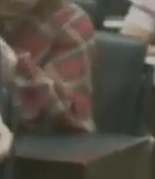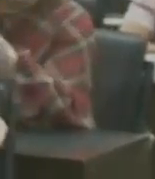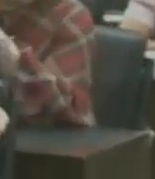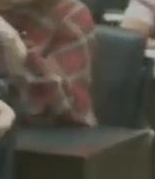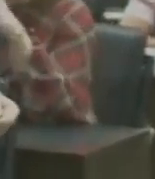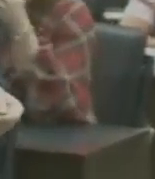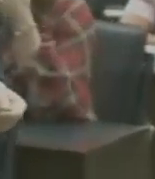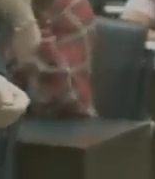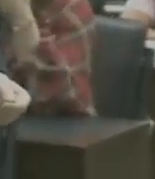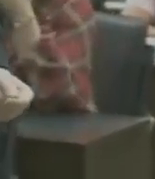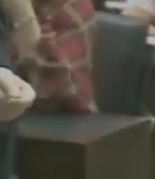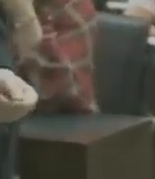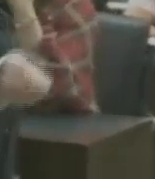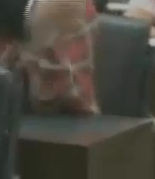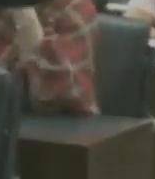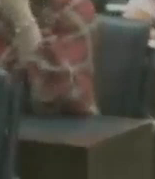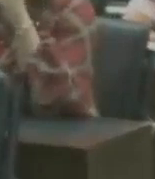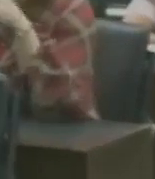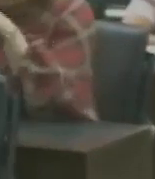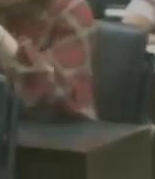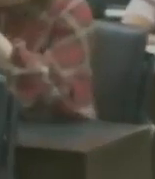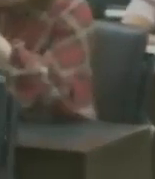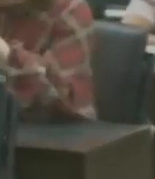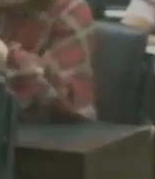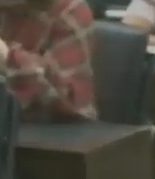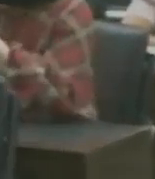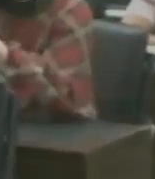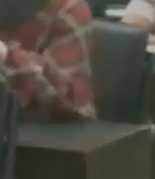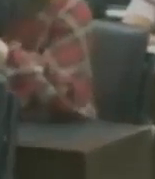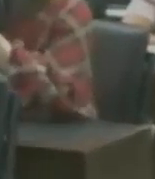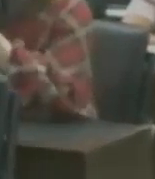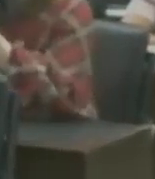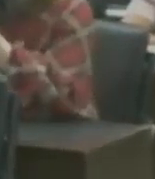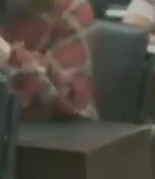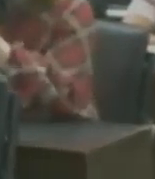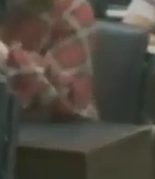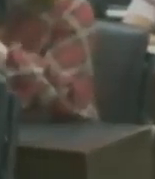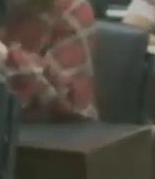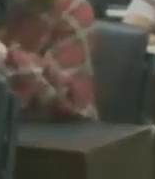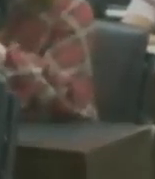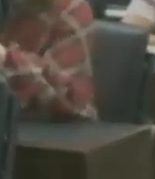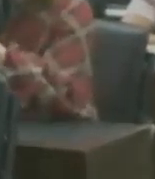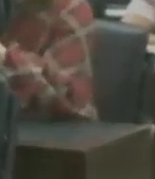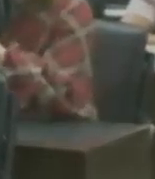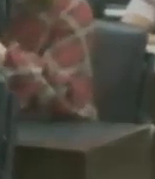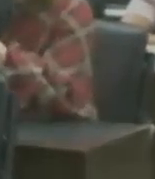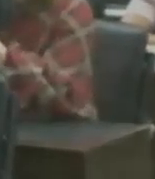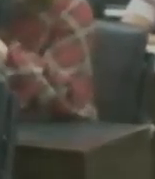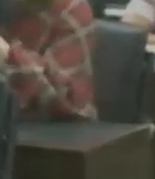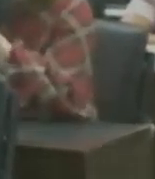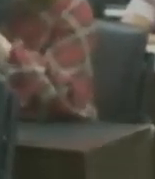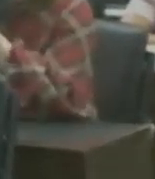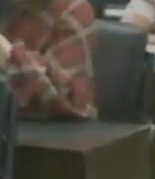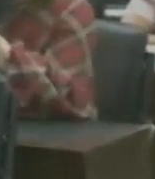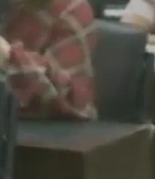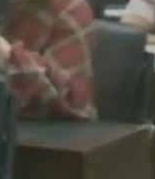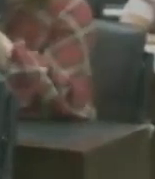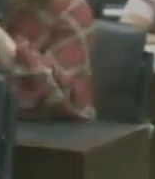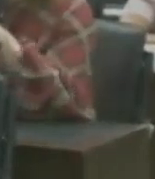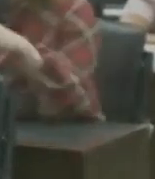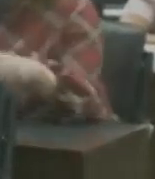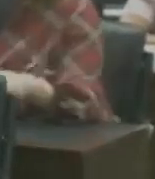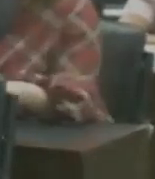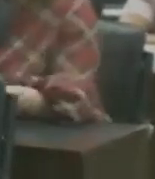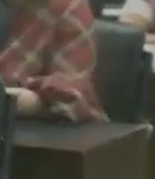simple injerencia. El contenido de la declaración del subsecretario de Estado